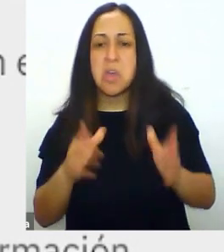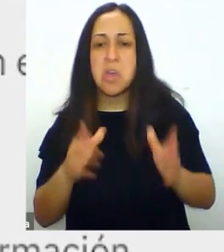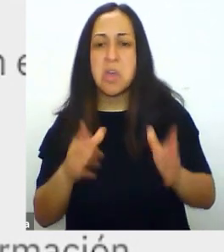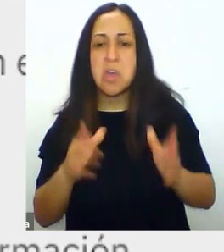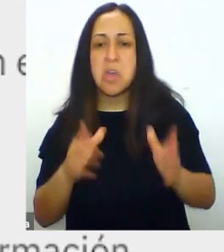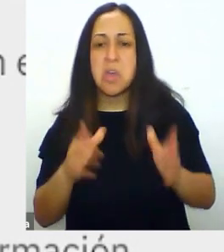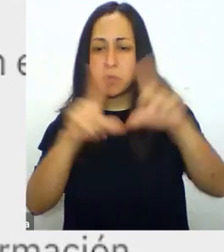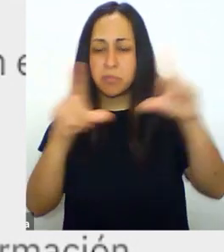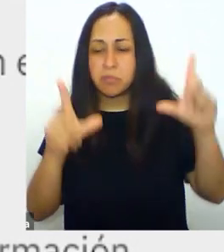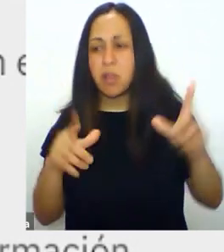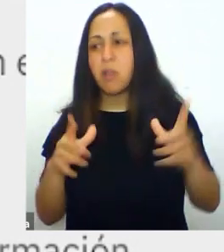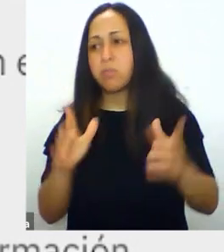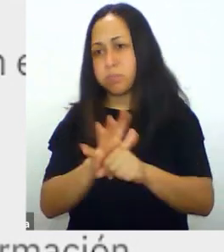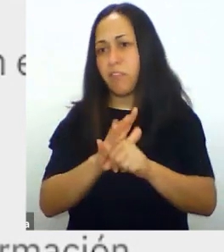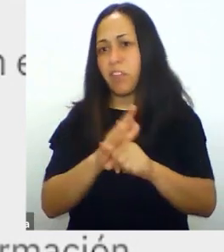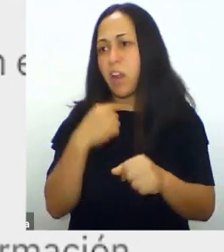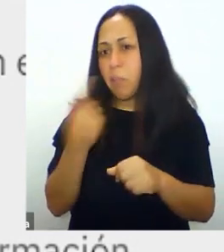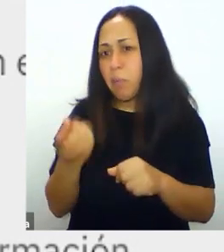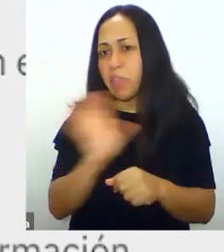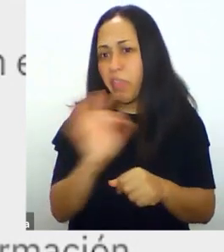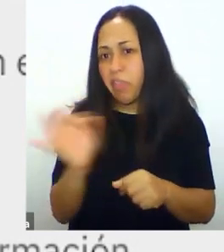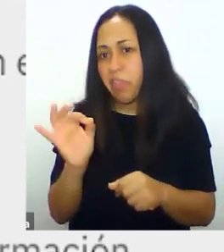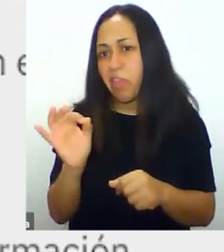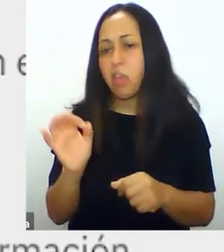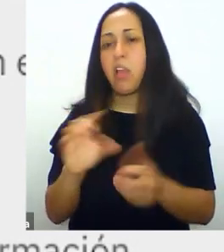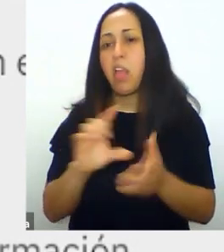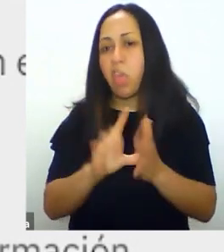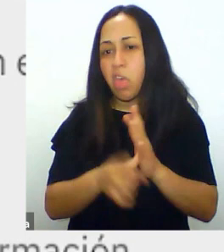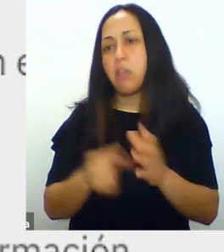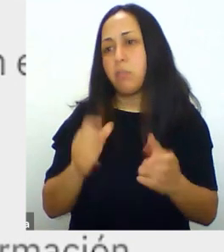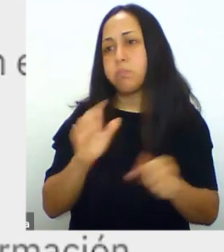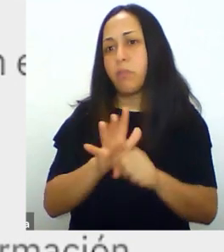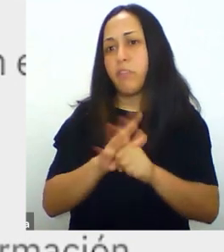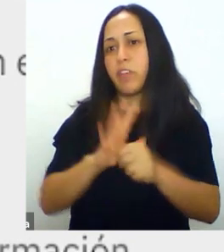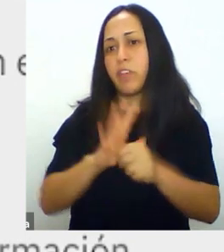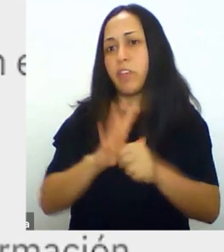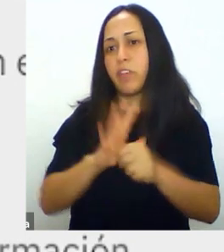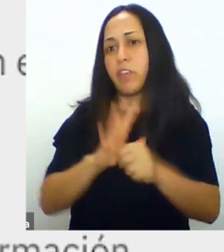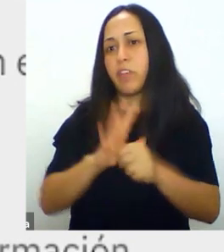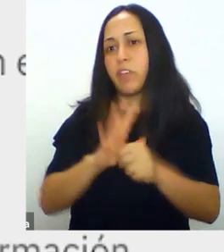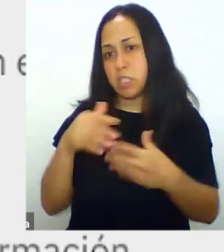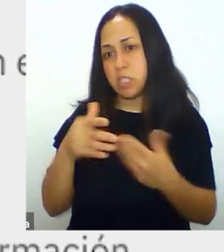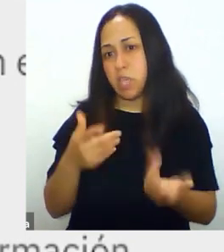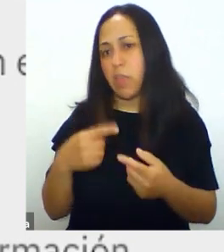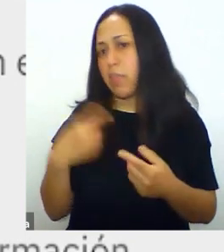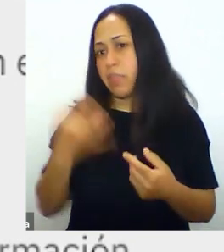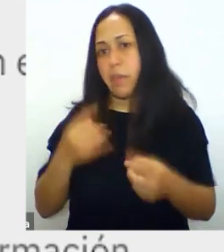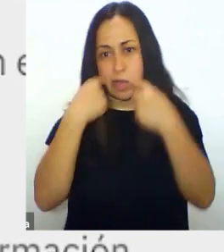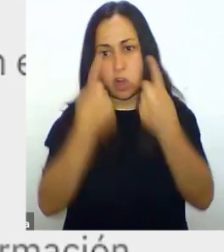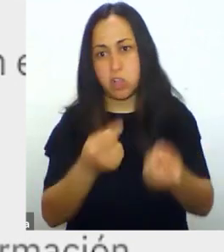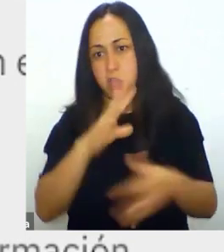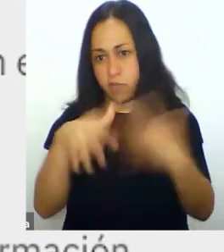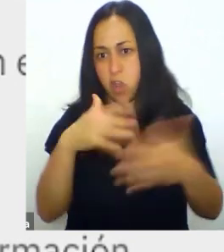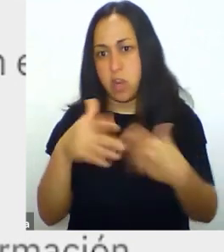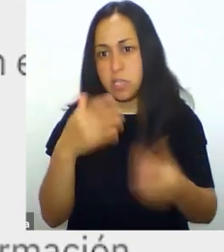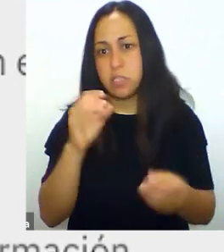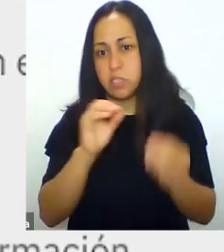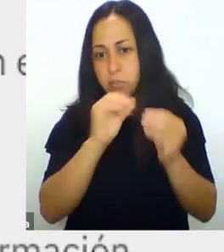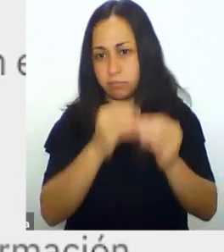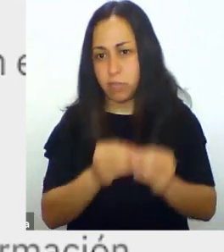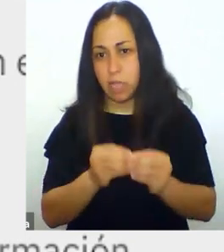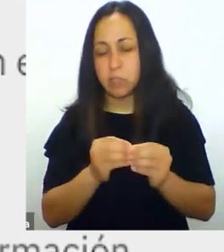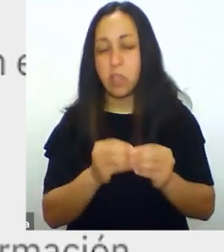plataformas, son también un tipo de violencia y también tienen que ser reconocidos como tal. Entonces estos son 3